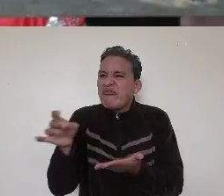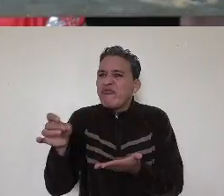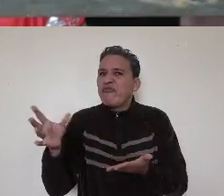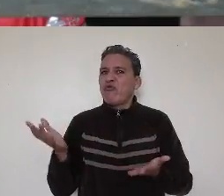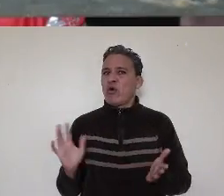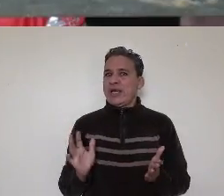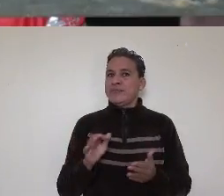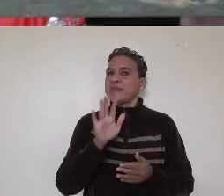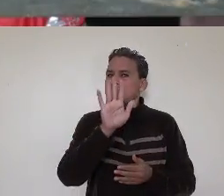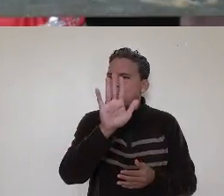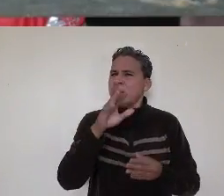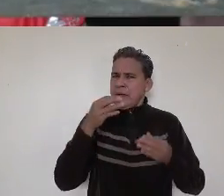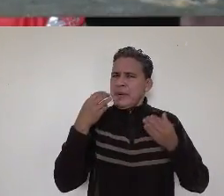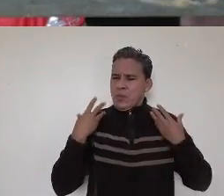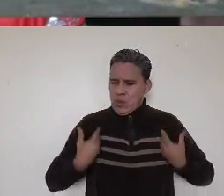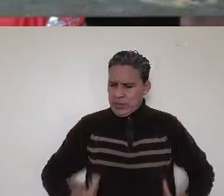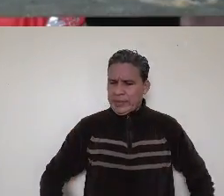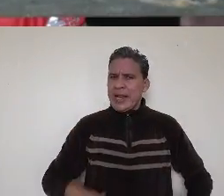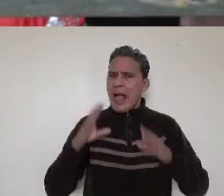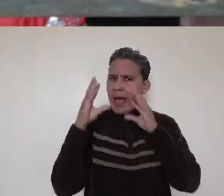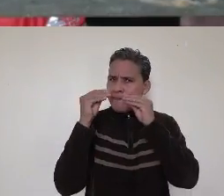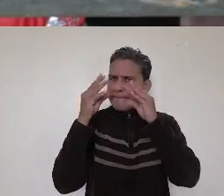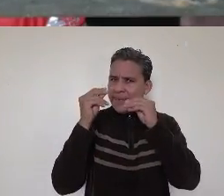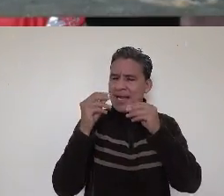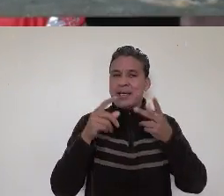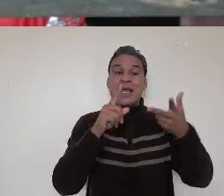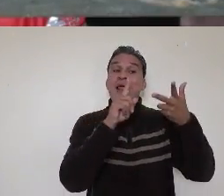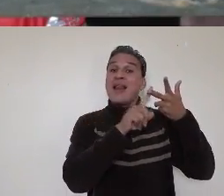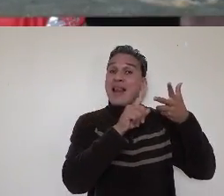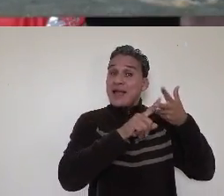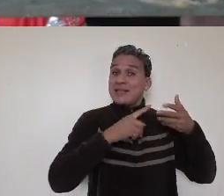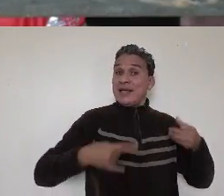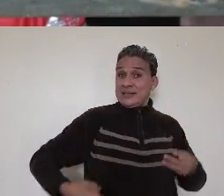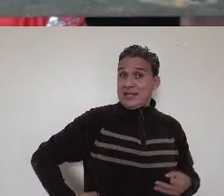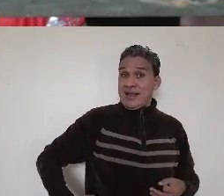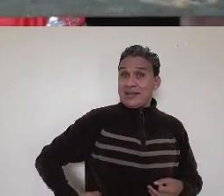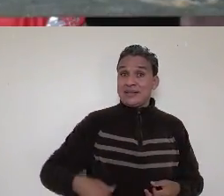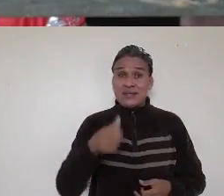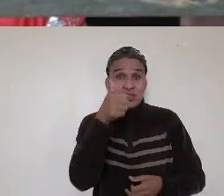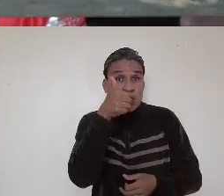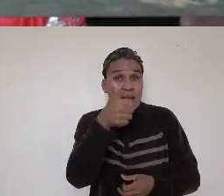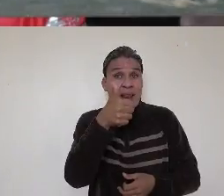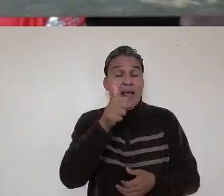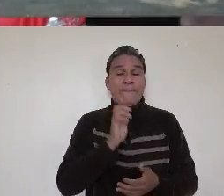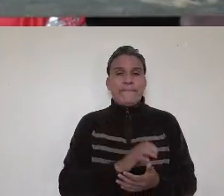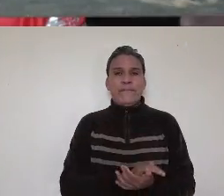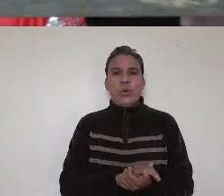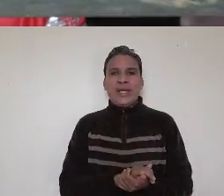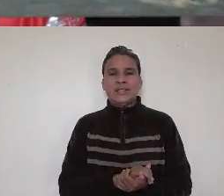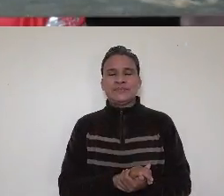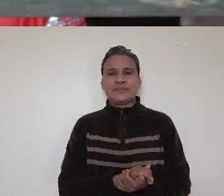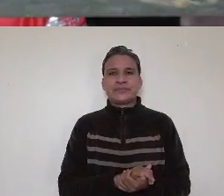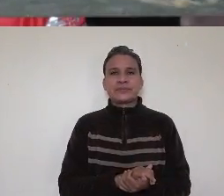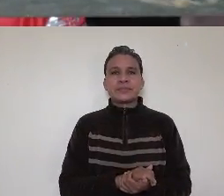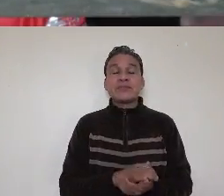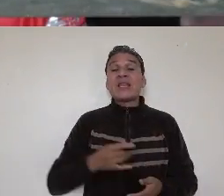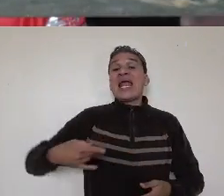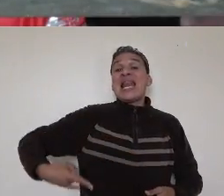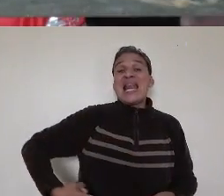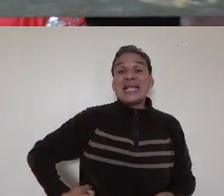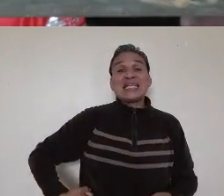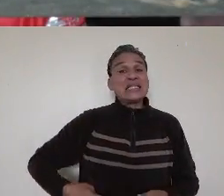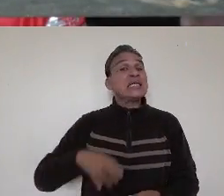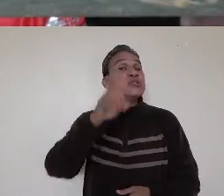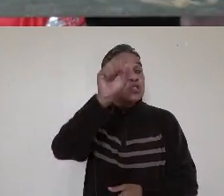vestido. Y la tercera tentación, que es la buena en la que hay que caer, es la tentación de